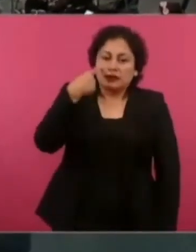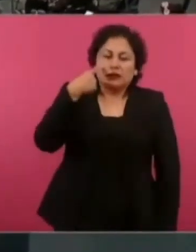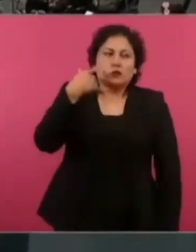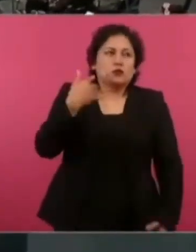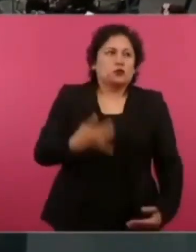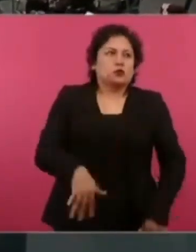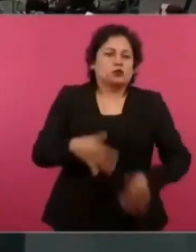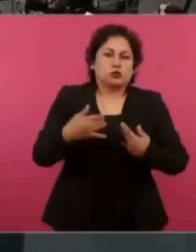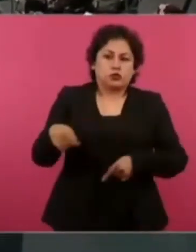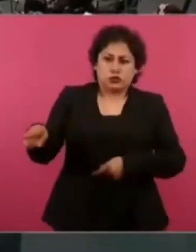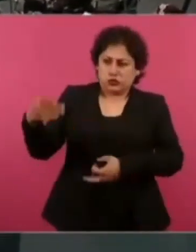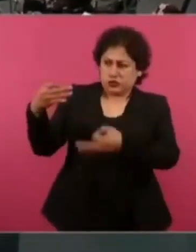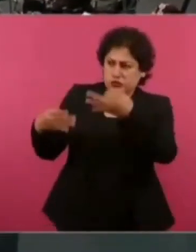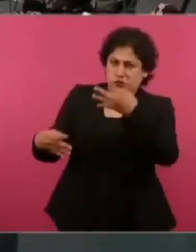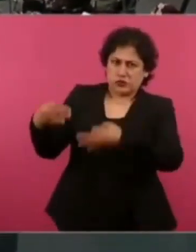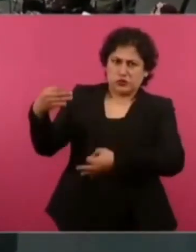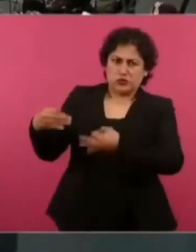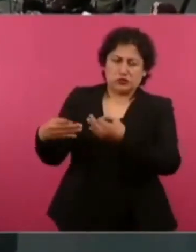tienen límite.